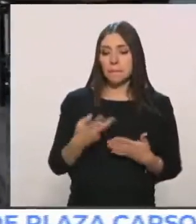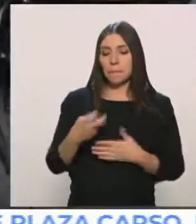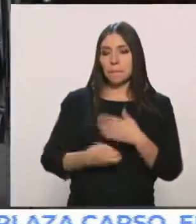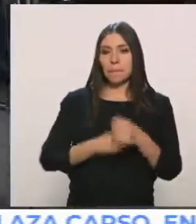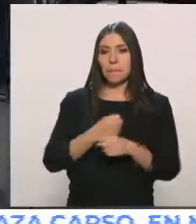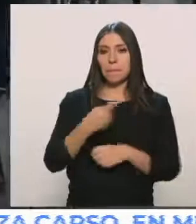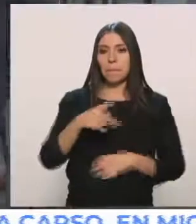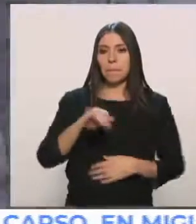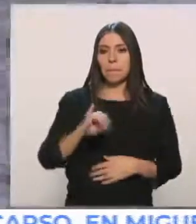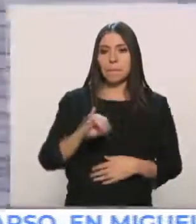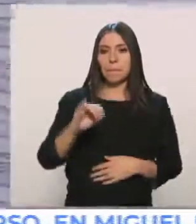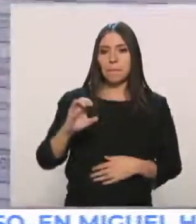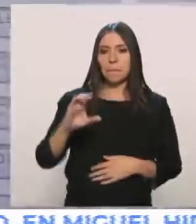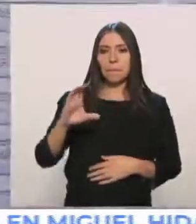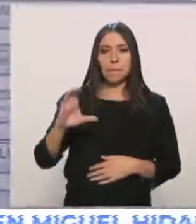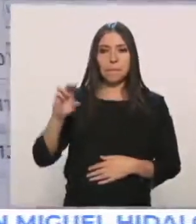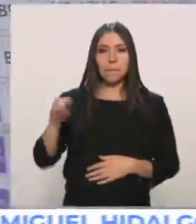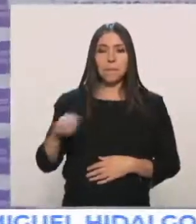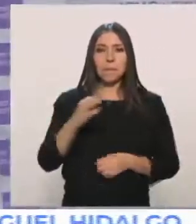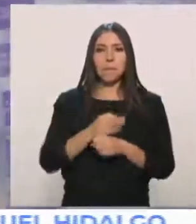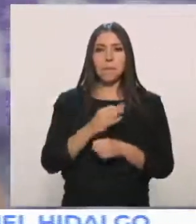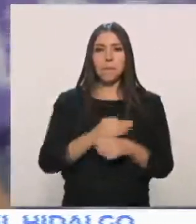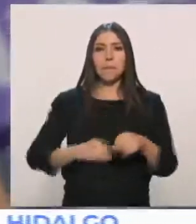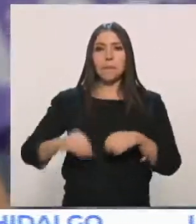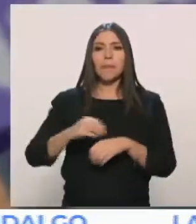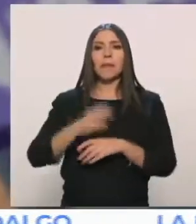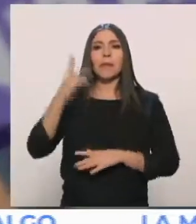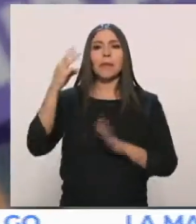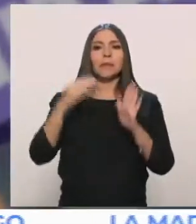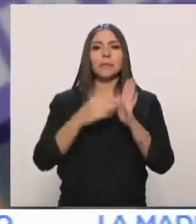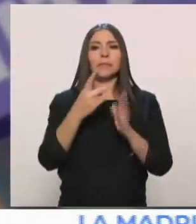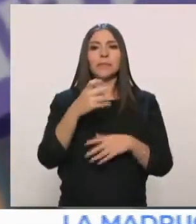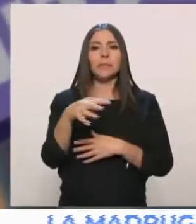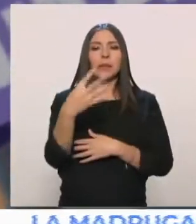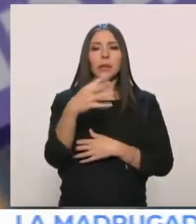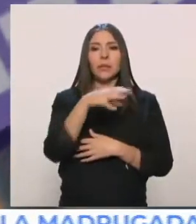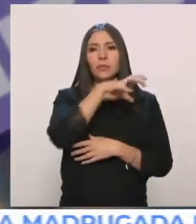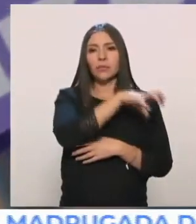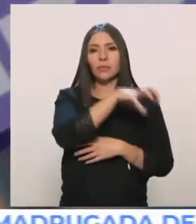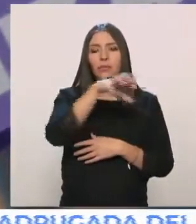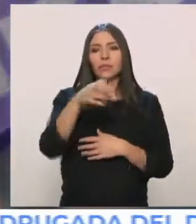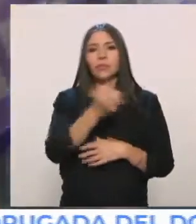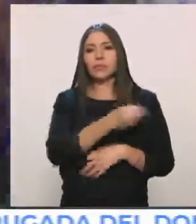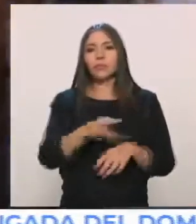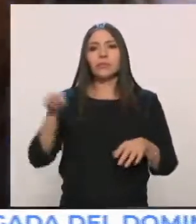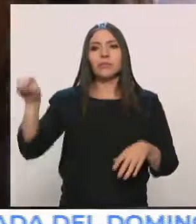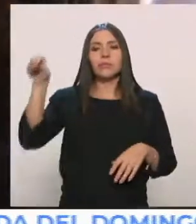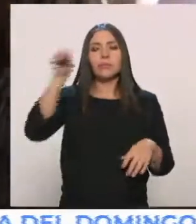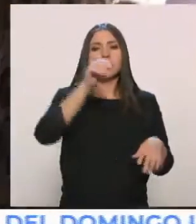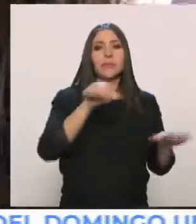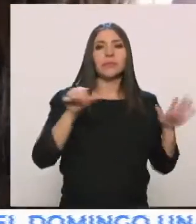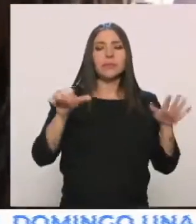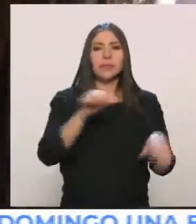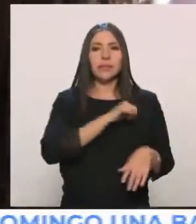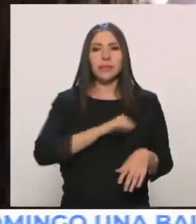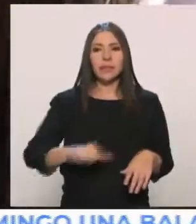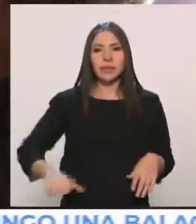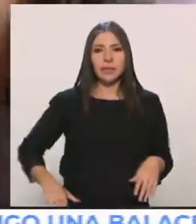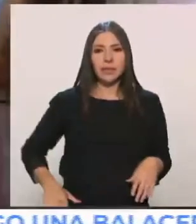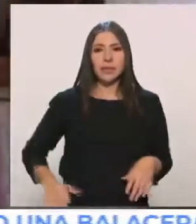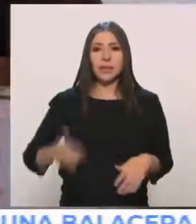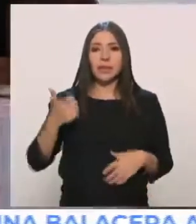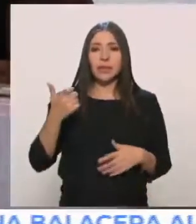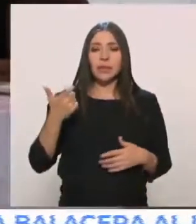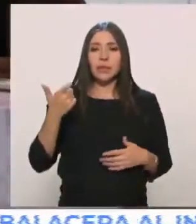se instalaron 3.214 casillas en las 16 alcaldías de la Ciudad de México, y los recursos generales que se